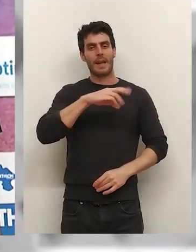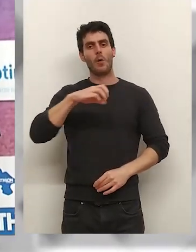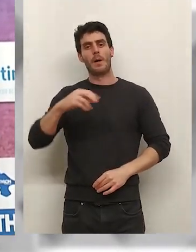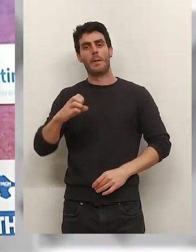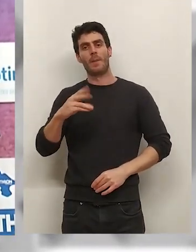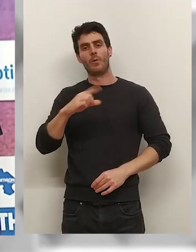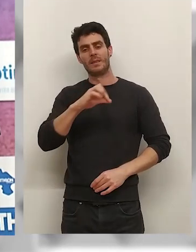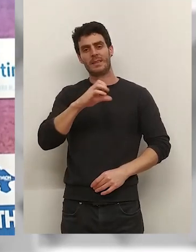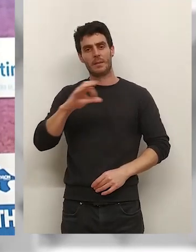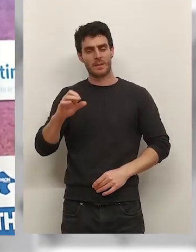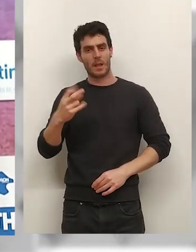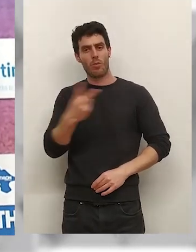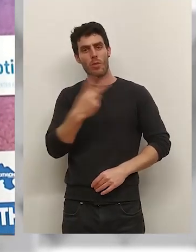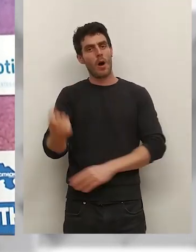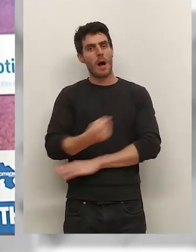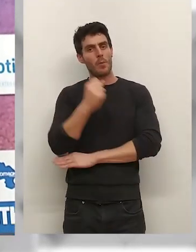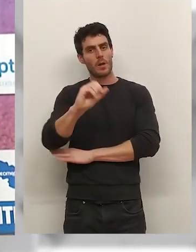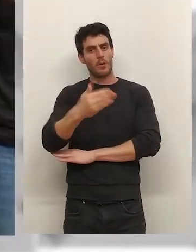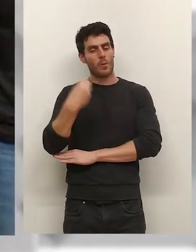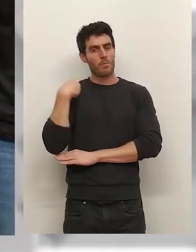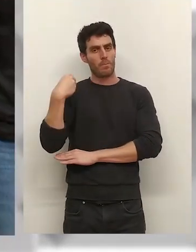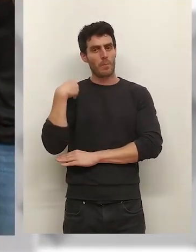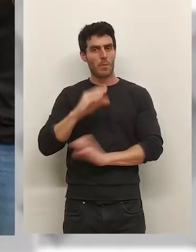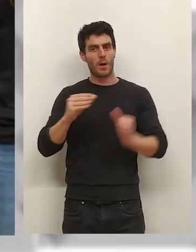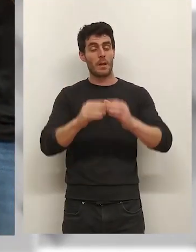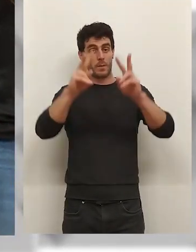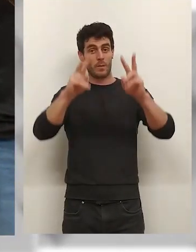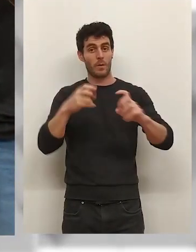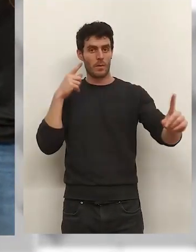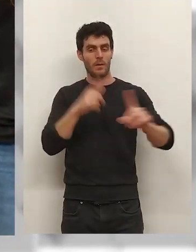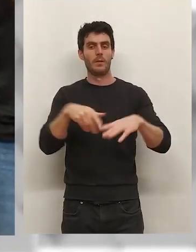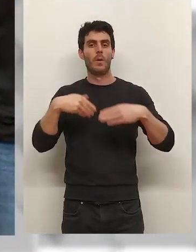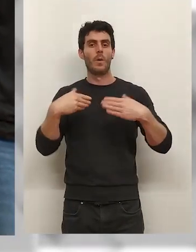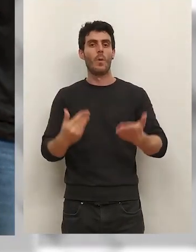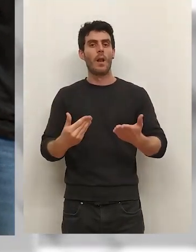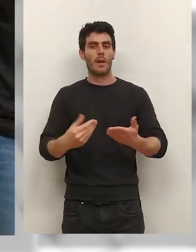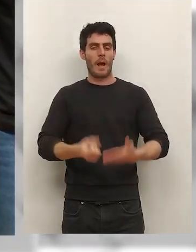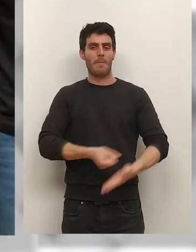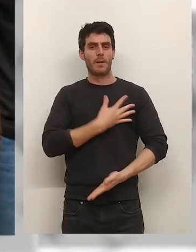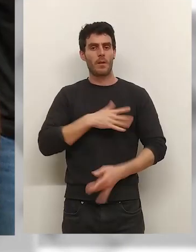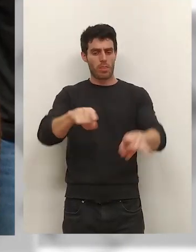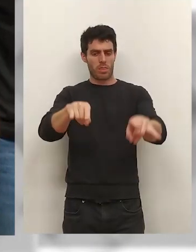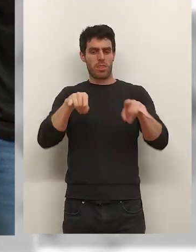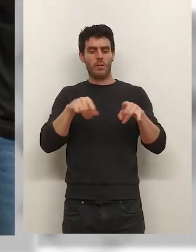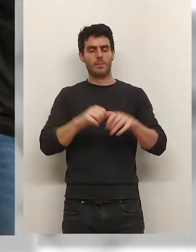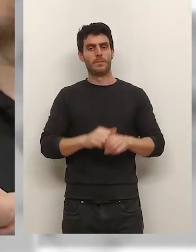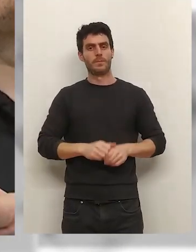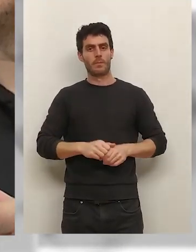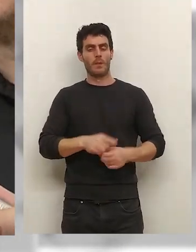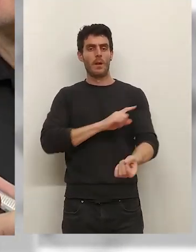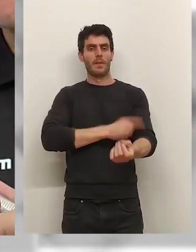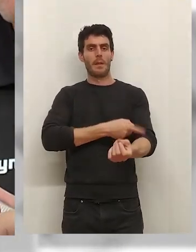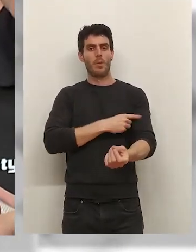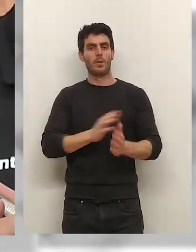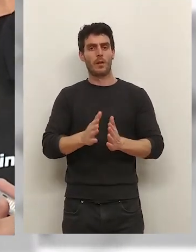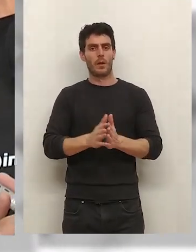y Paula Esteva son dos de las impulsoras de este club, un nuevo conjunto que pretende enganchar a la afición. Es un deporte